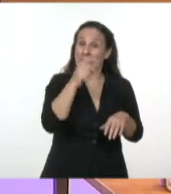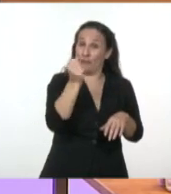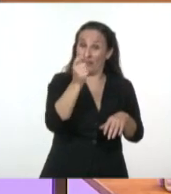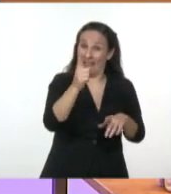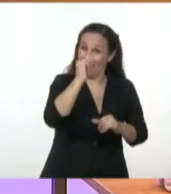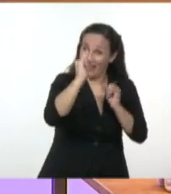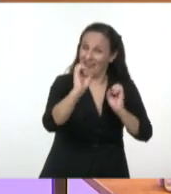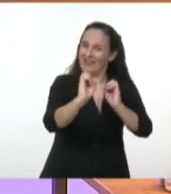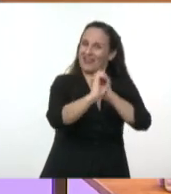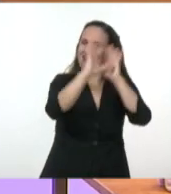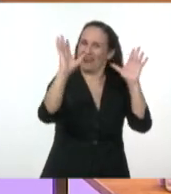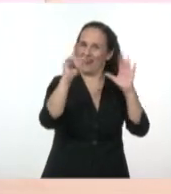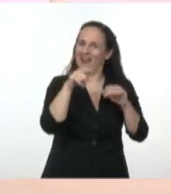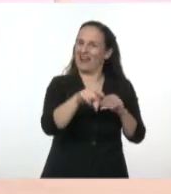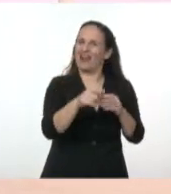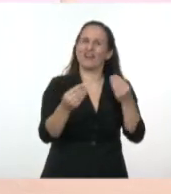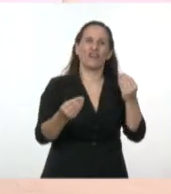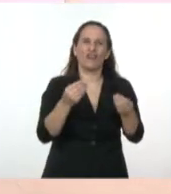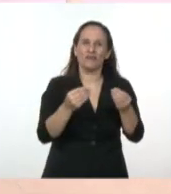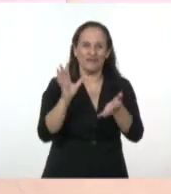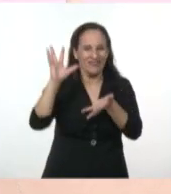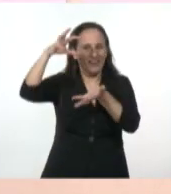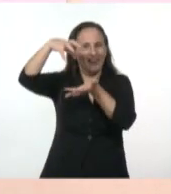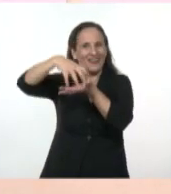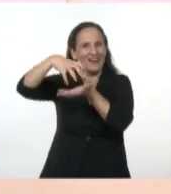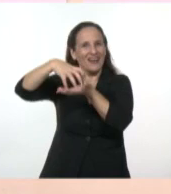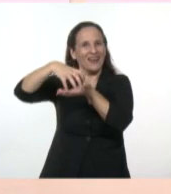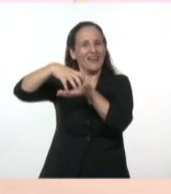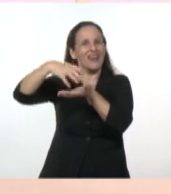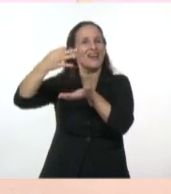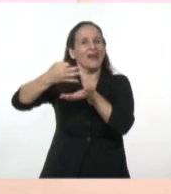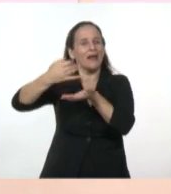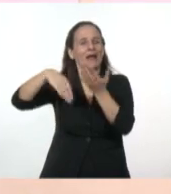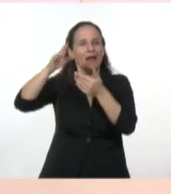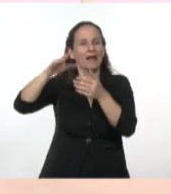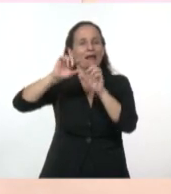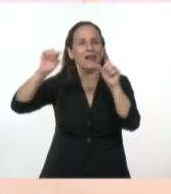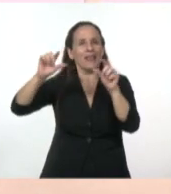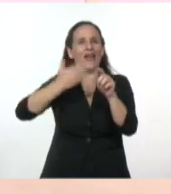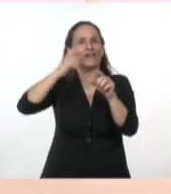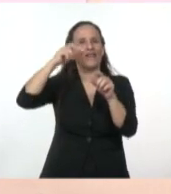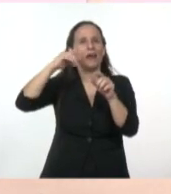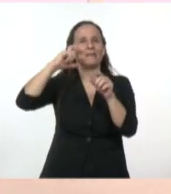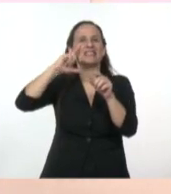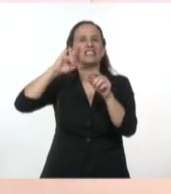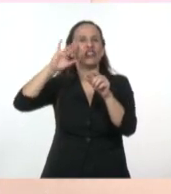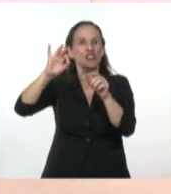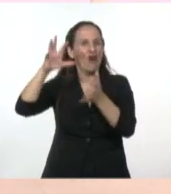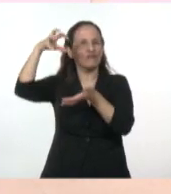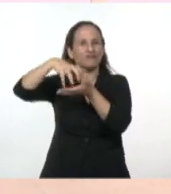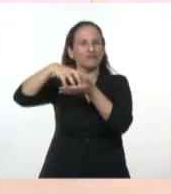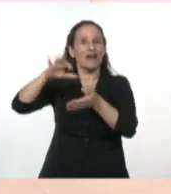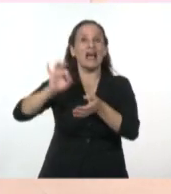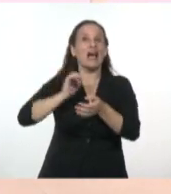que fueron recopilados por el Observatorio de Femicidios. Voy a leer. El Observatorio de Femicidios en el